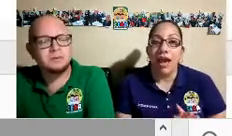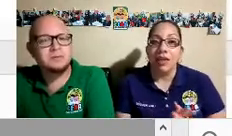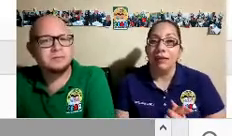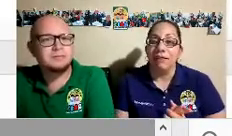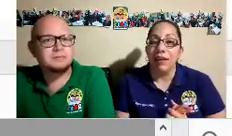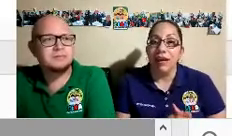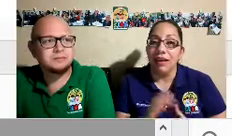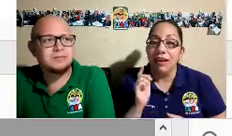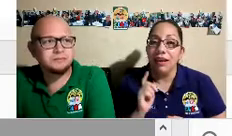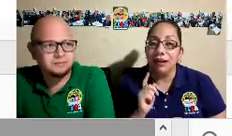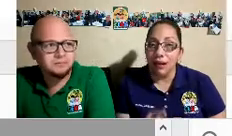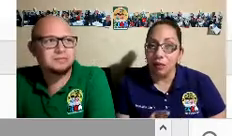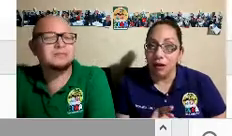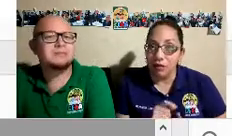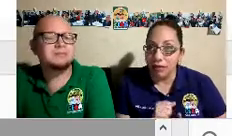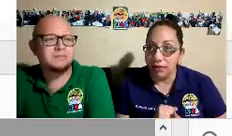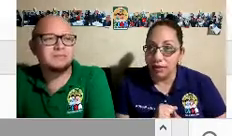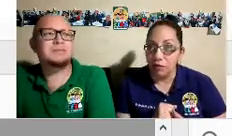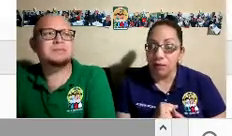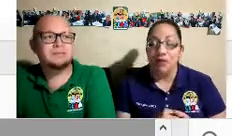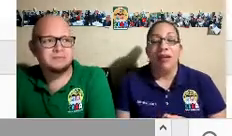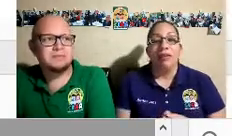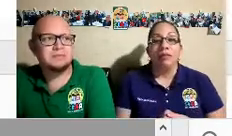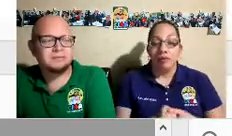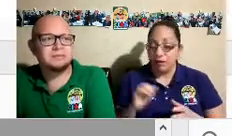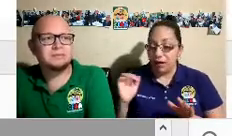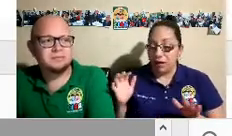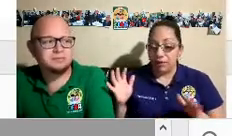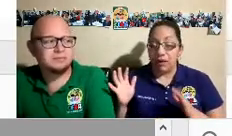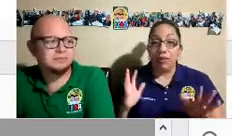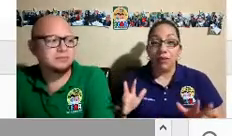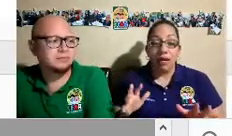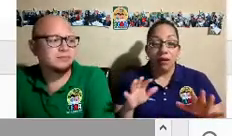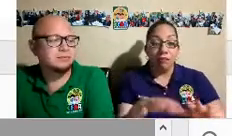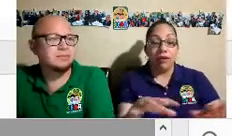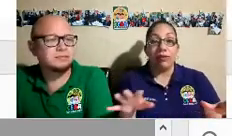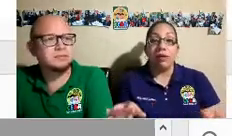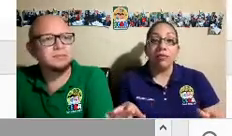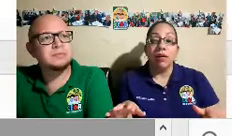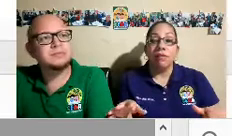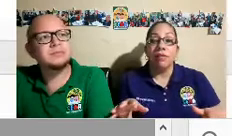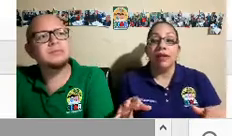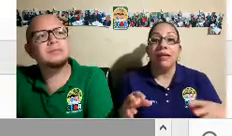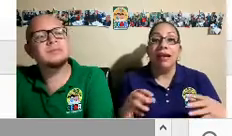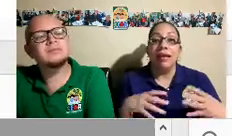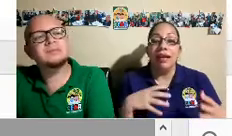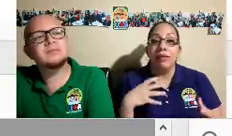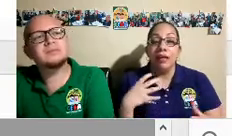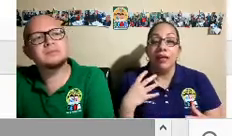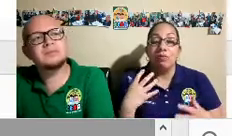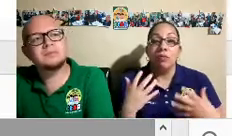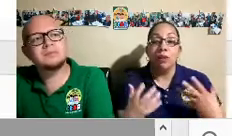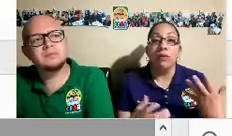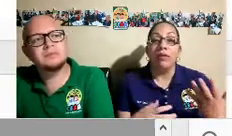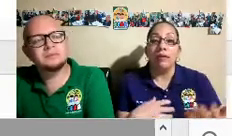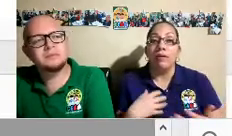nosotros, adivina qué objeto te describo. Entonces se van a sentar, van a poner las tiras sobre la mesa y la idea es que